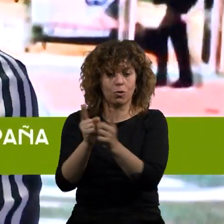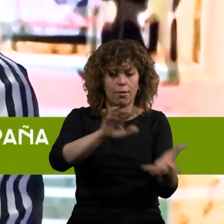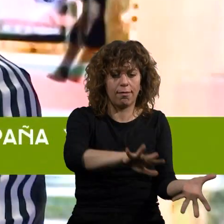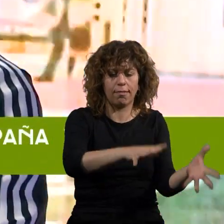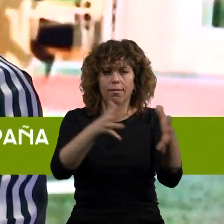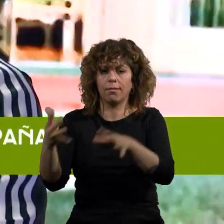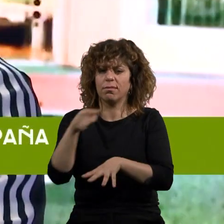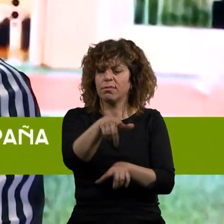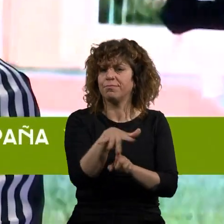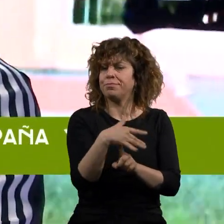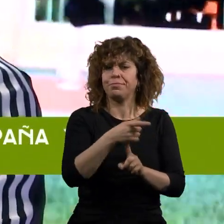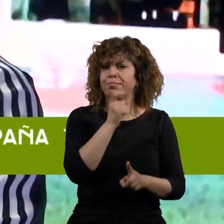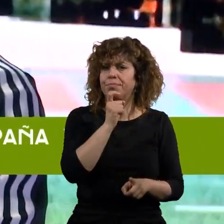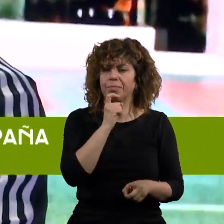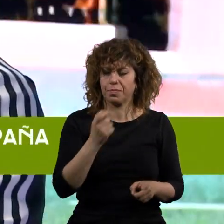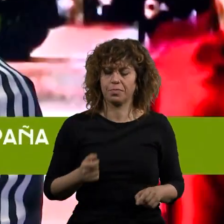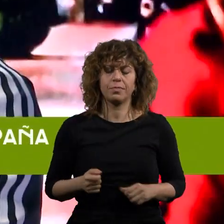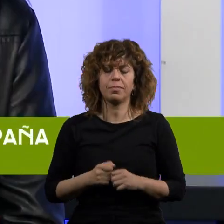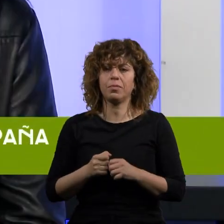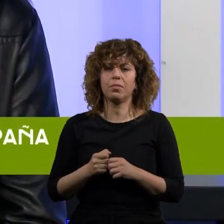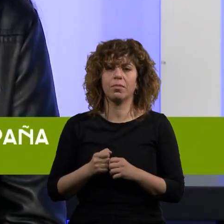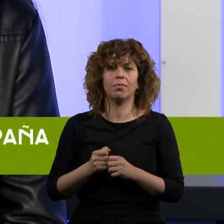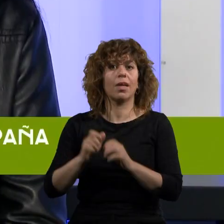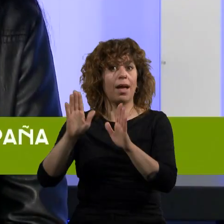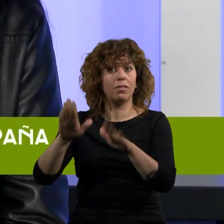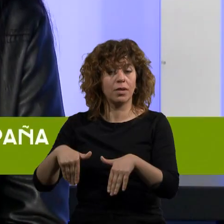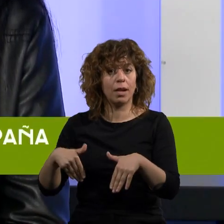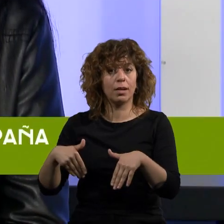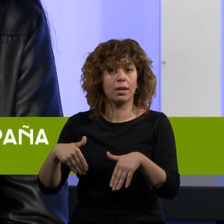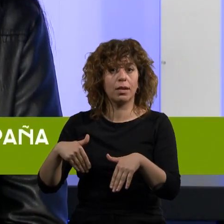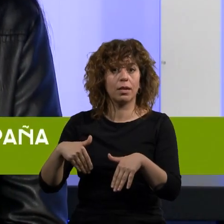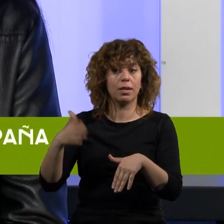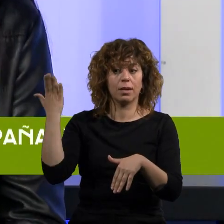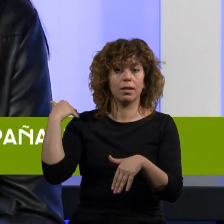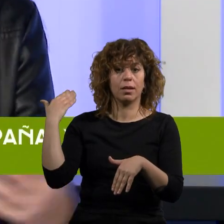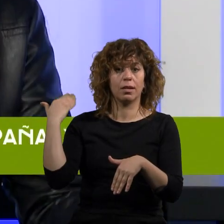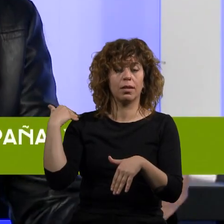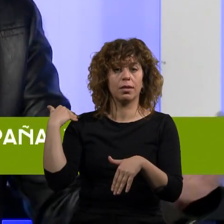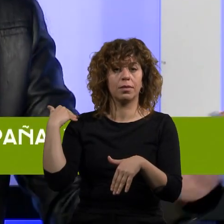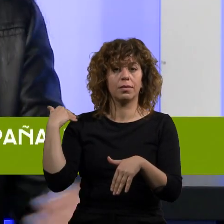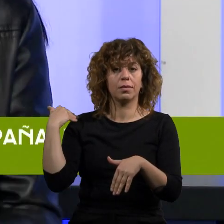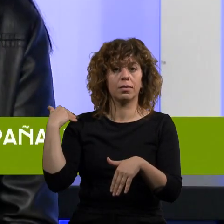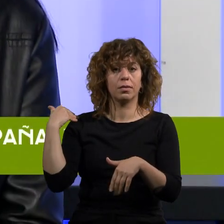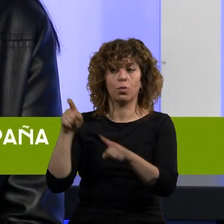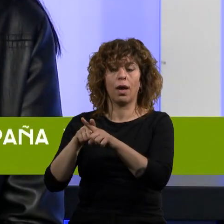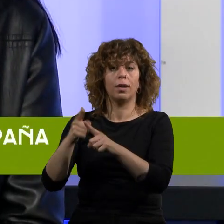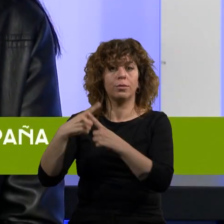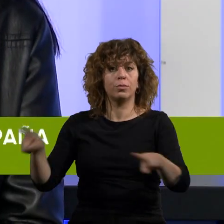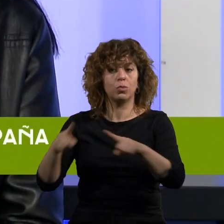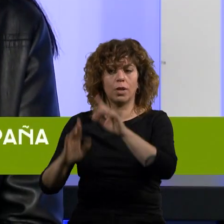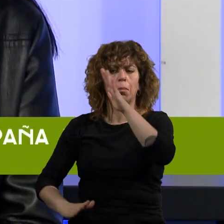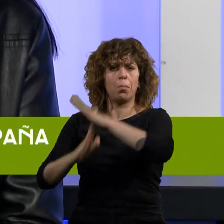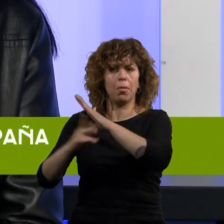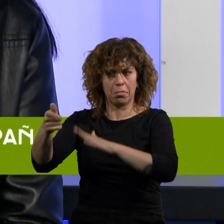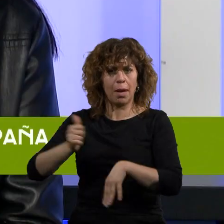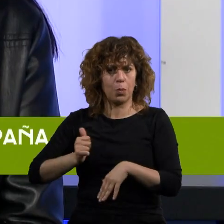a vivir esa situación. ¿Supisteis sacar provecho de ese, digamos, de ese impasse, ¿no? Musical?